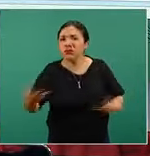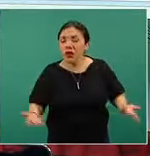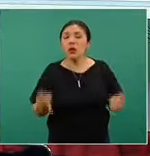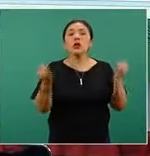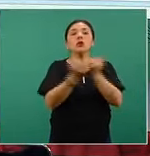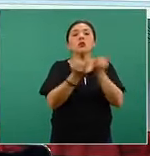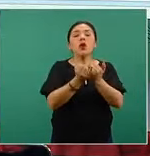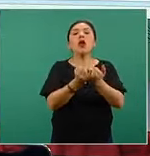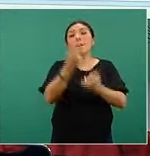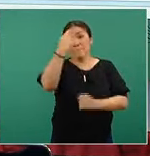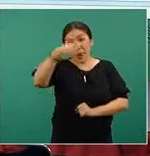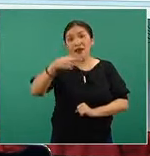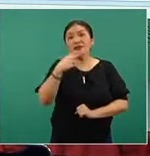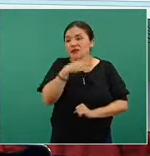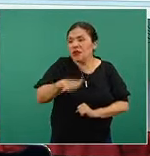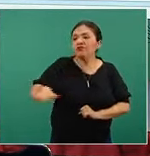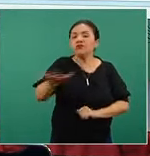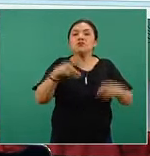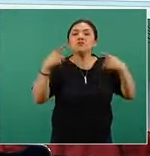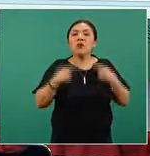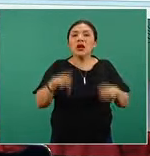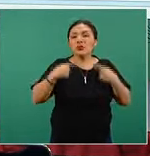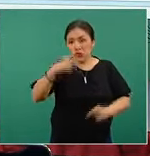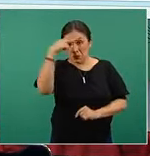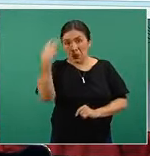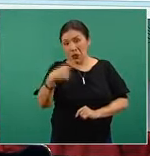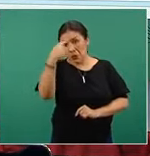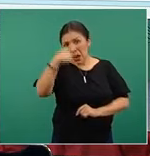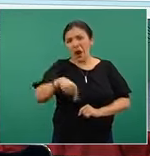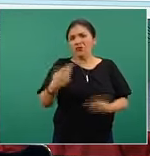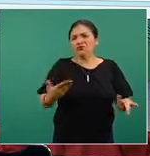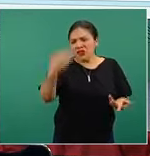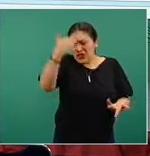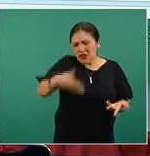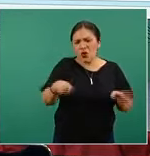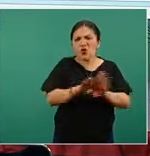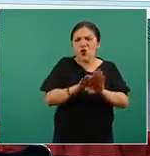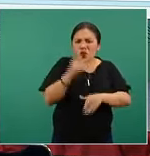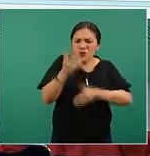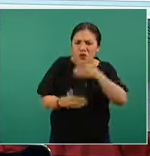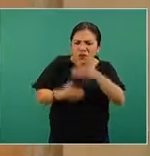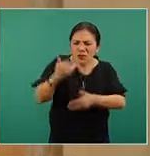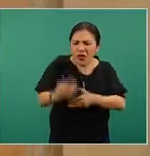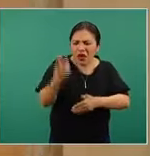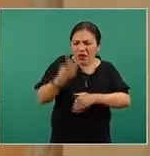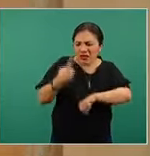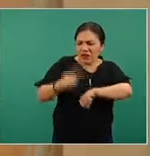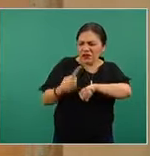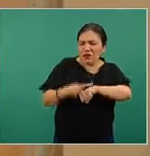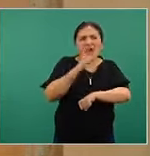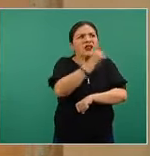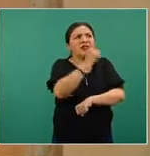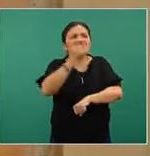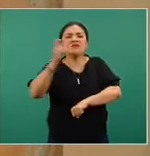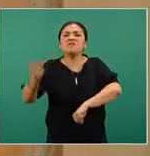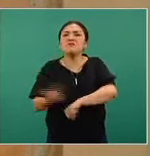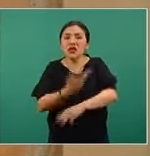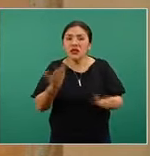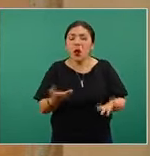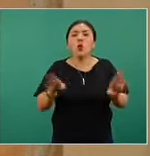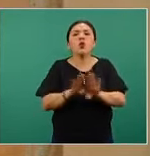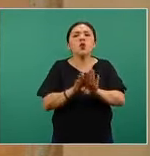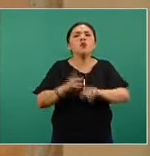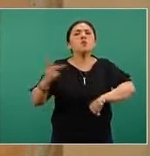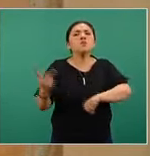le sirva a la población mexicana para que estemos enterados de cómo va avanzando esta enfermedad y cómo van avanzando